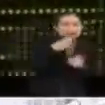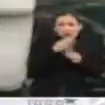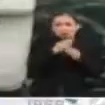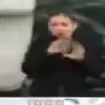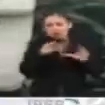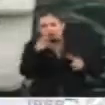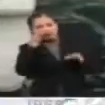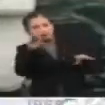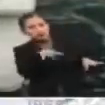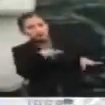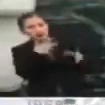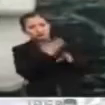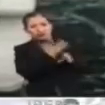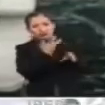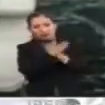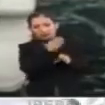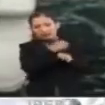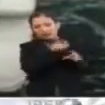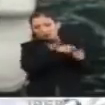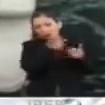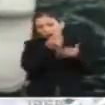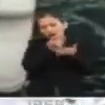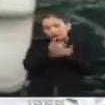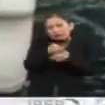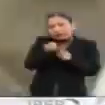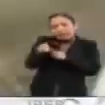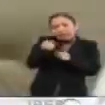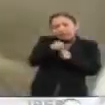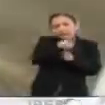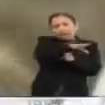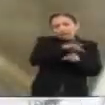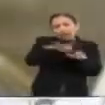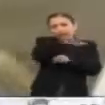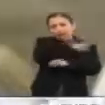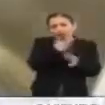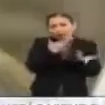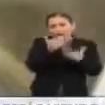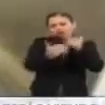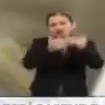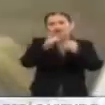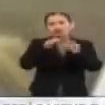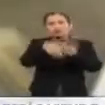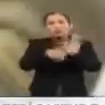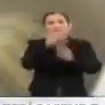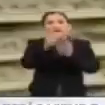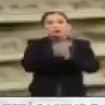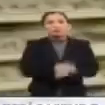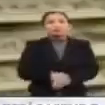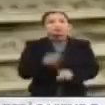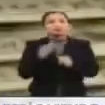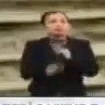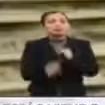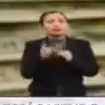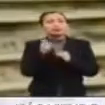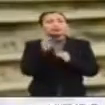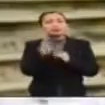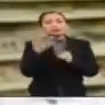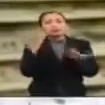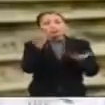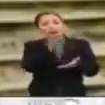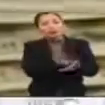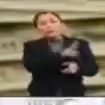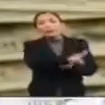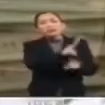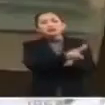elementos que está gravitando en la incertidumbre que se tiene en el conjunto de la economía mundial. Finalmente, doctor, el papel